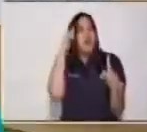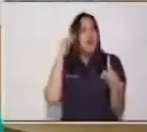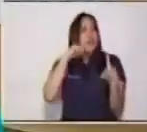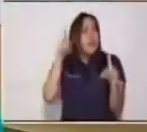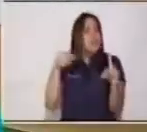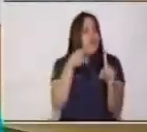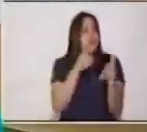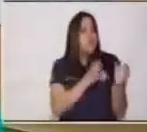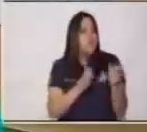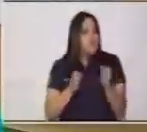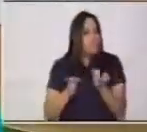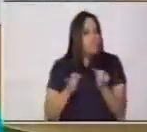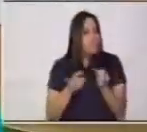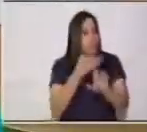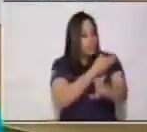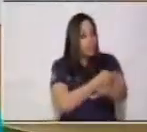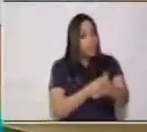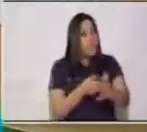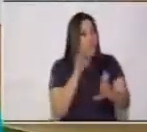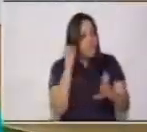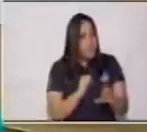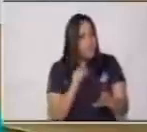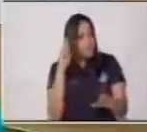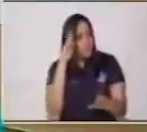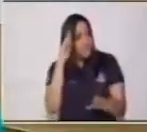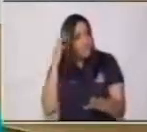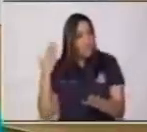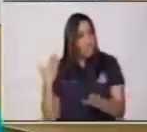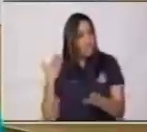género narrativo o del texto narrativo?